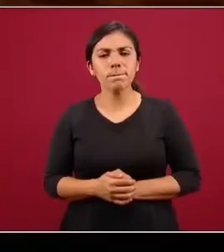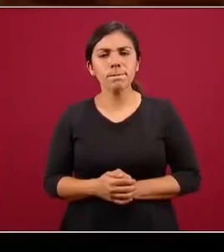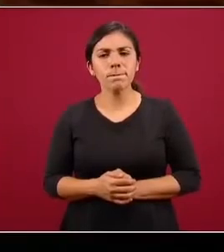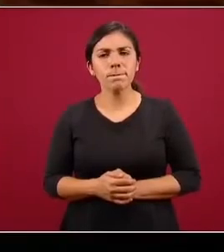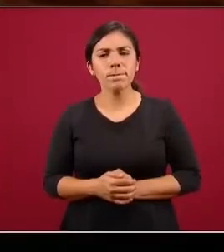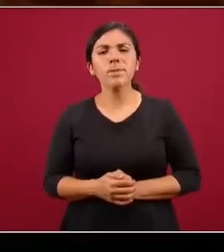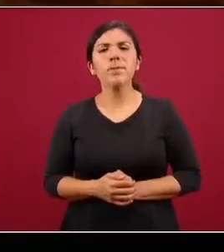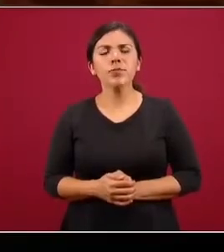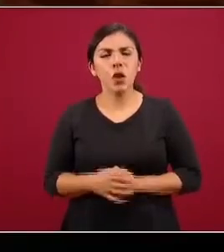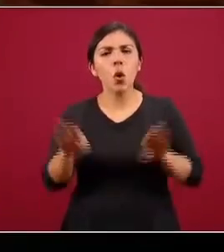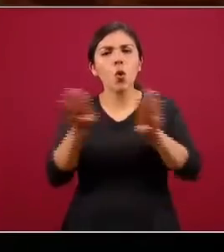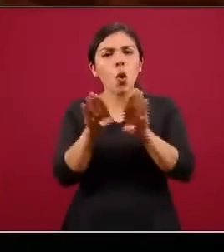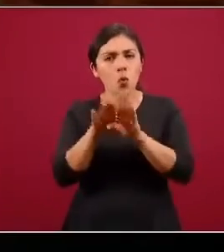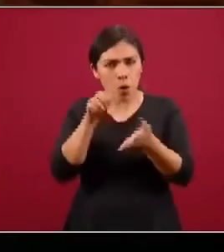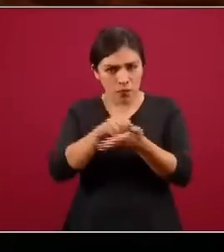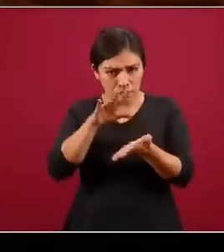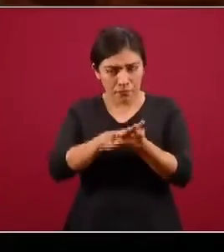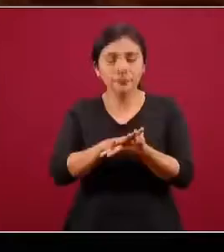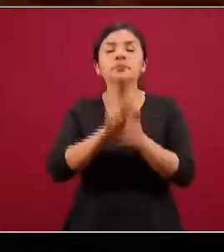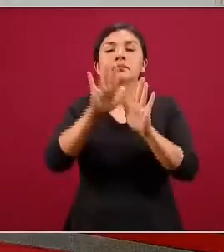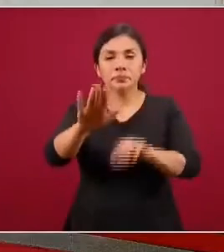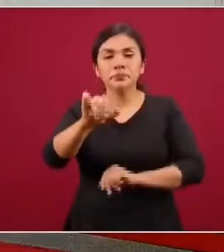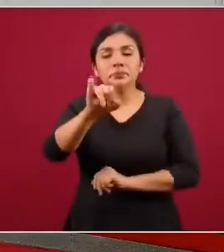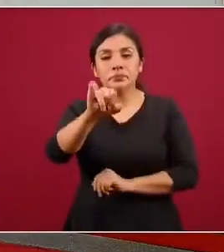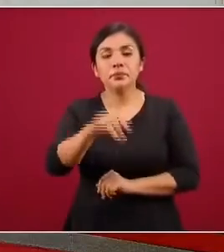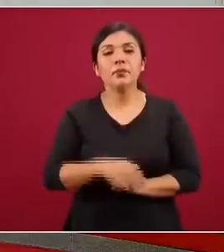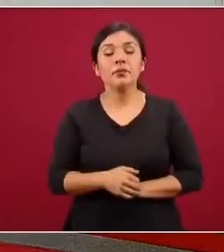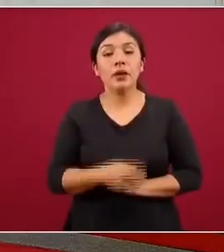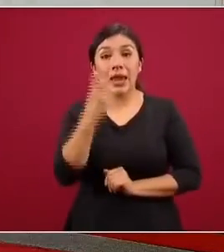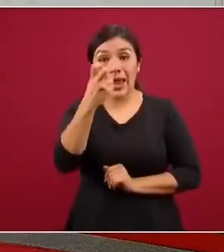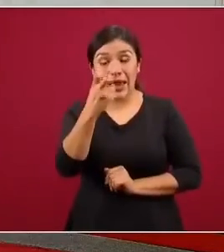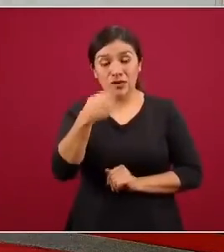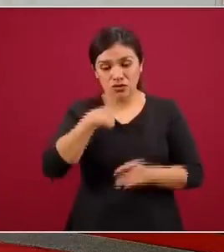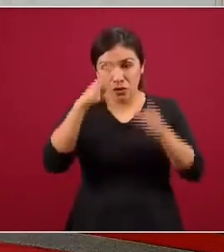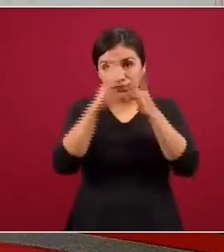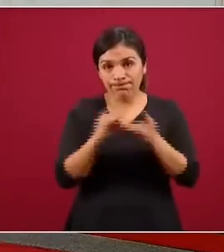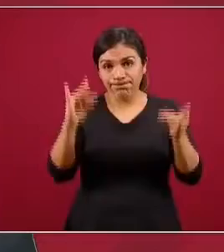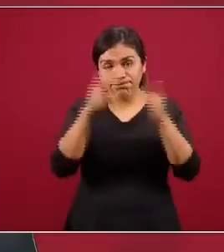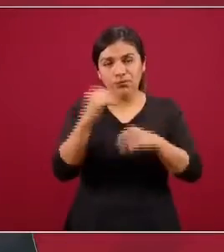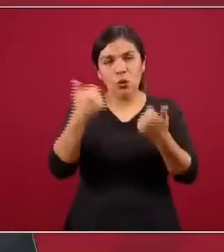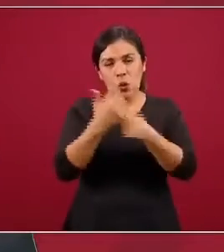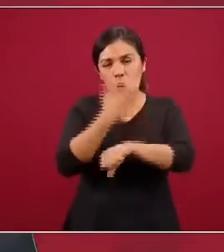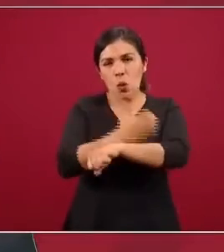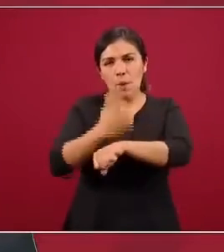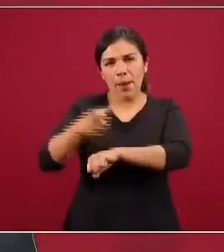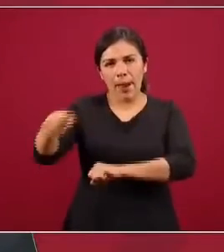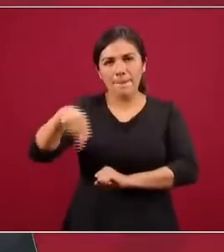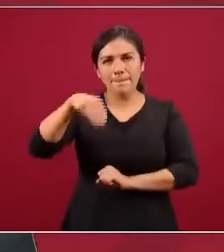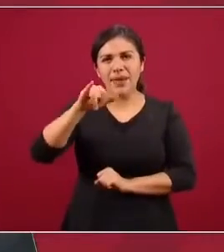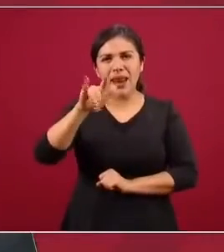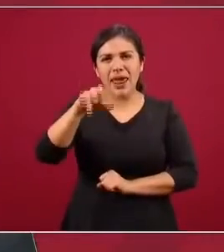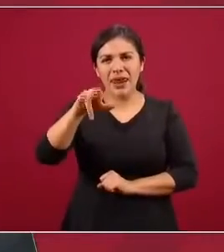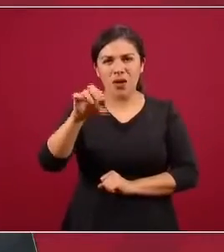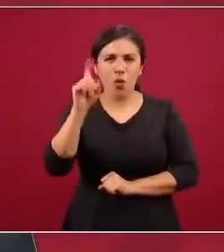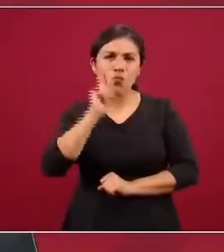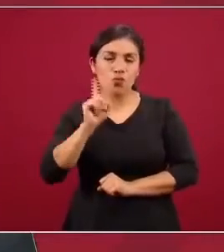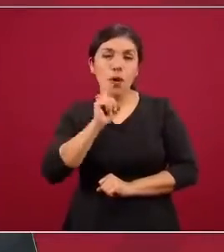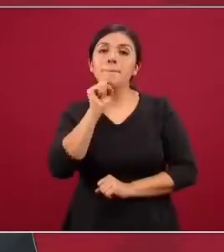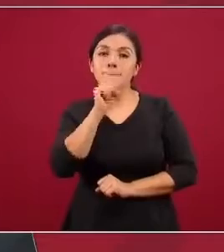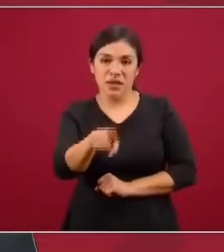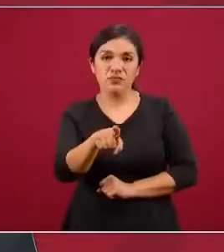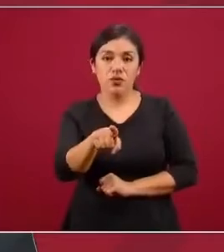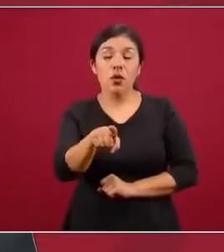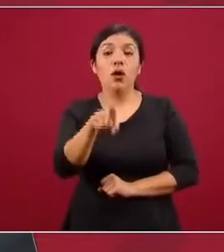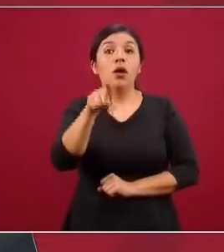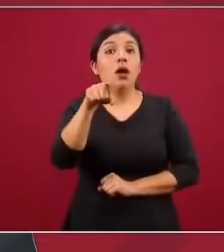entra dentro del ¿Cómo se va a registrar? Efectivamente, parte de lo que comentábamos con nuestra compañera de Milenio es esto, y